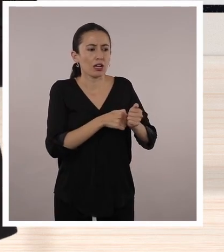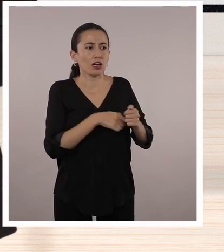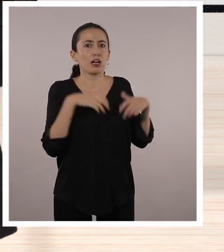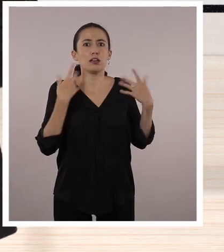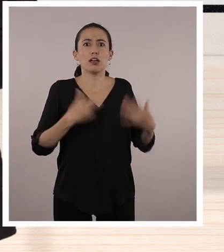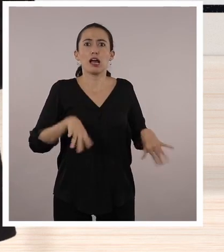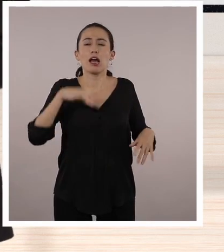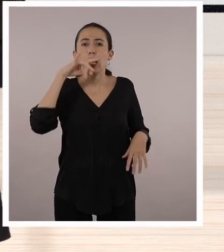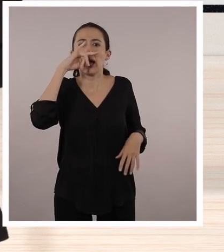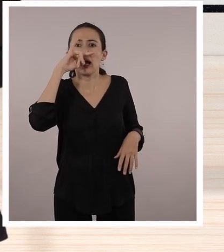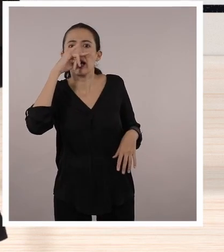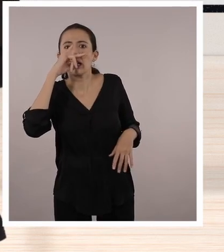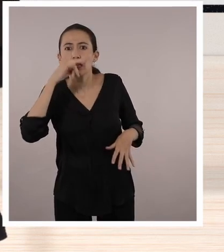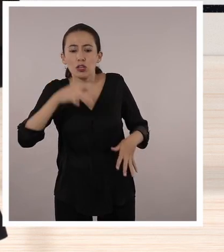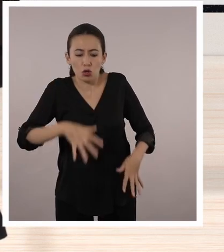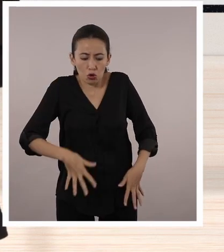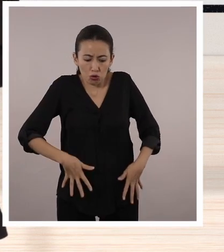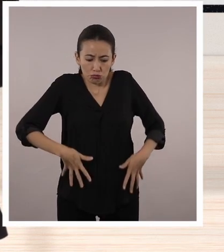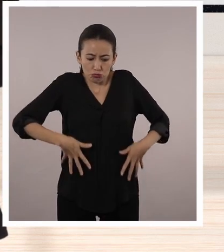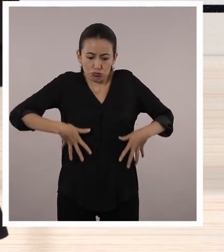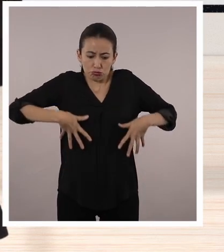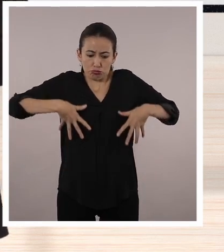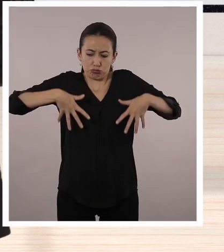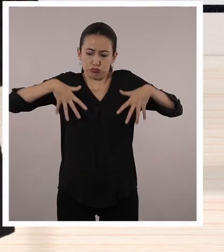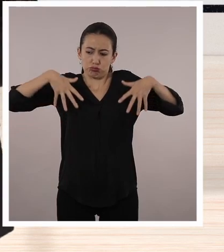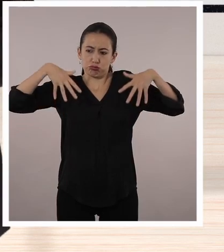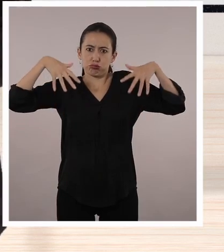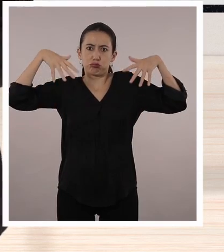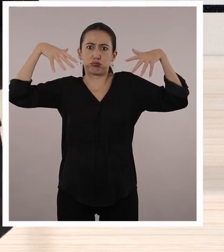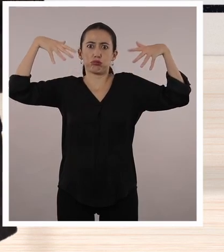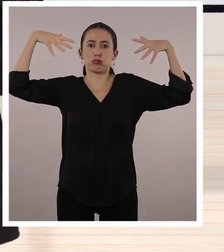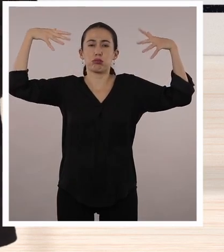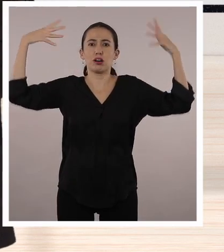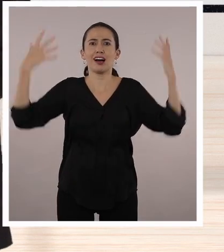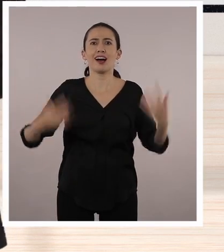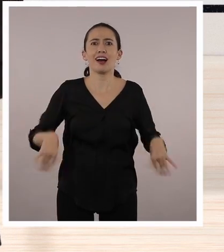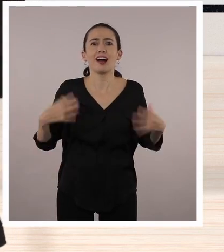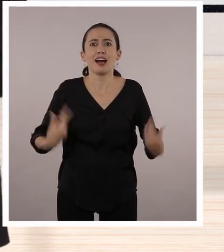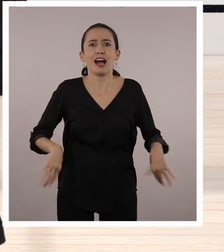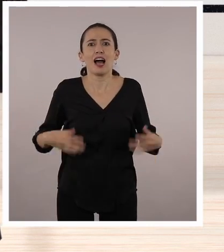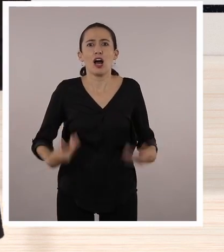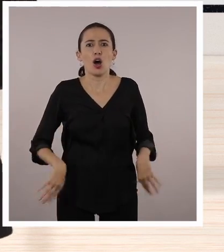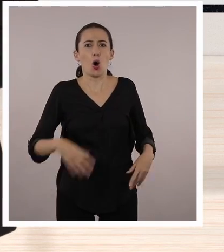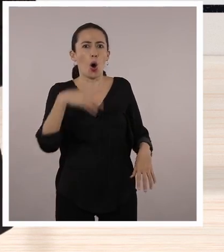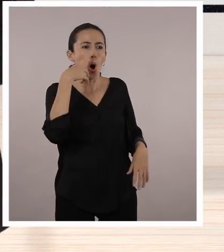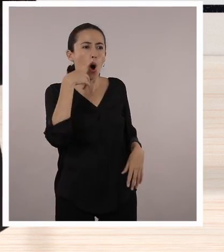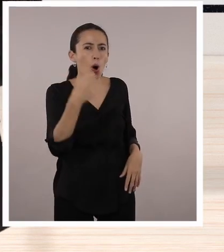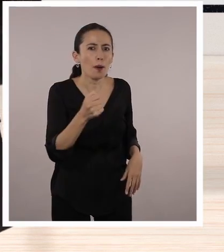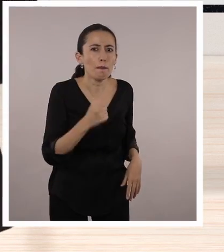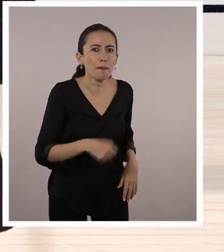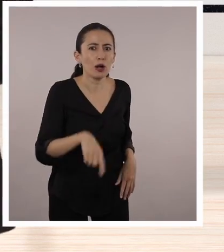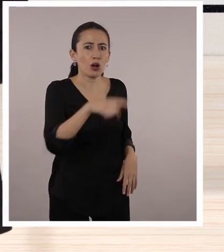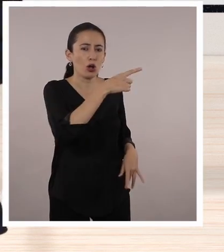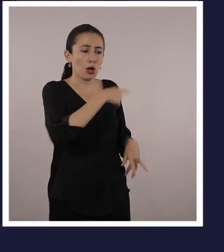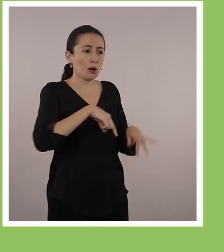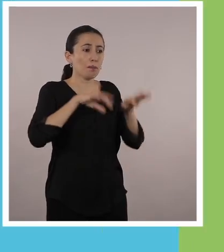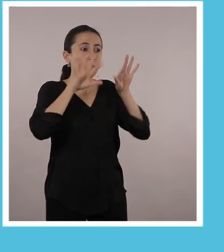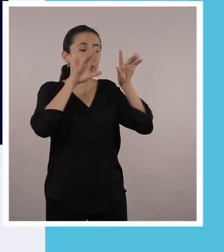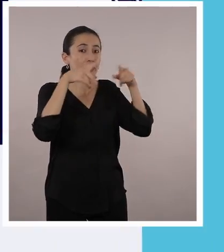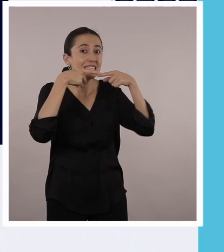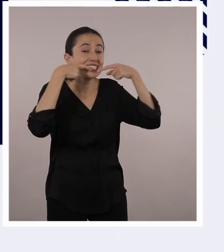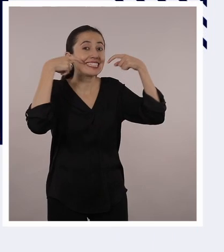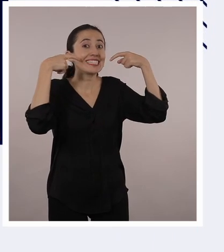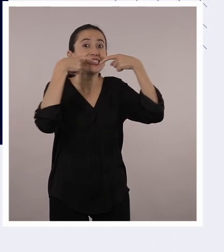este hombre, a este niño, el niño comenzó a crecer de tamaño, ¡Qué miedo! tamaño. Y le decía al hombre, mira